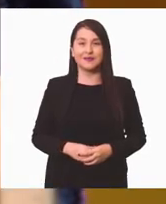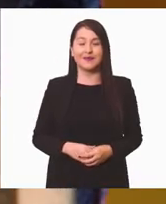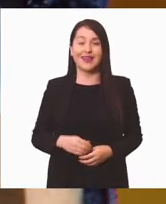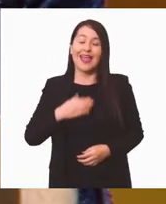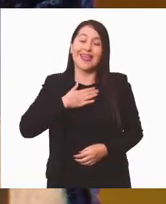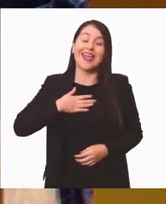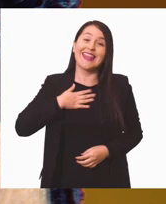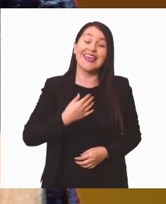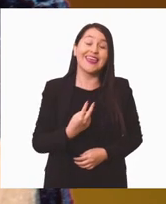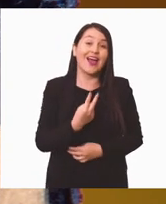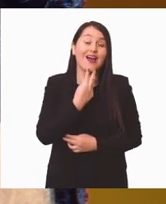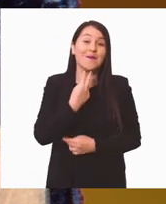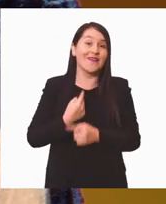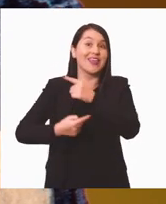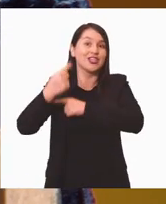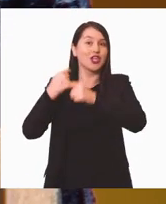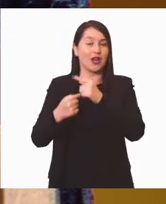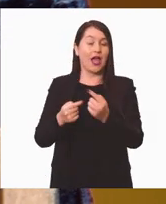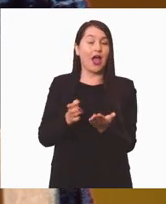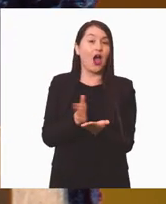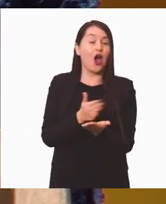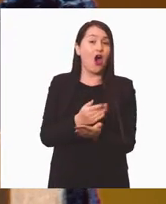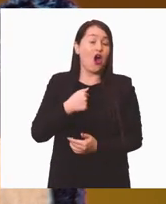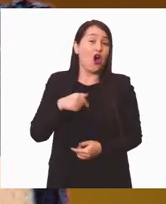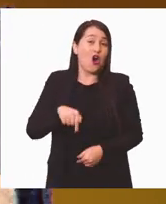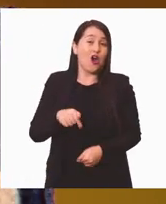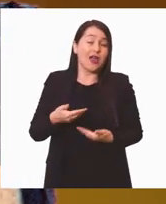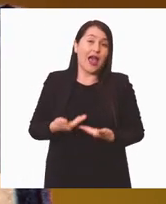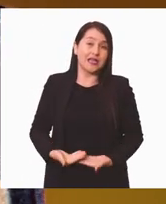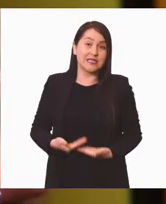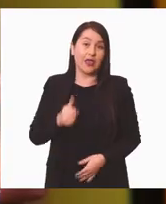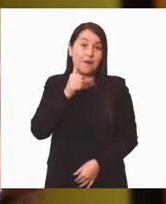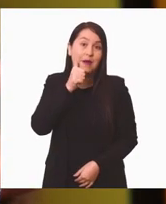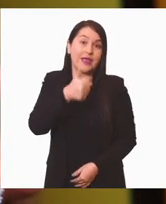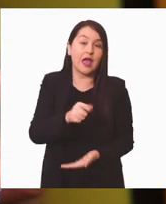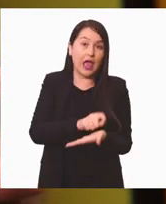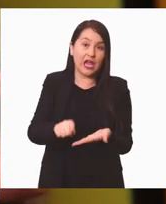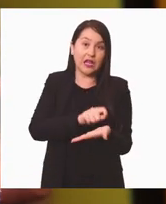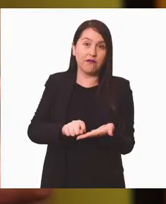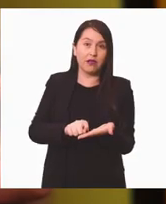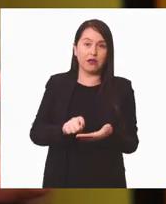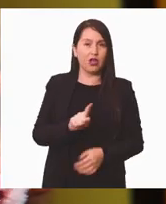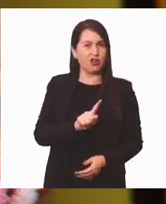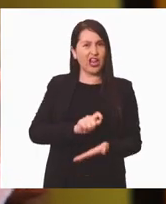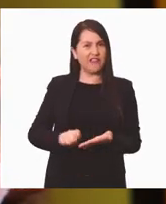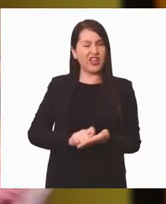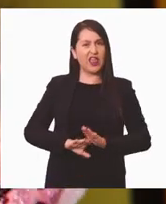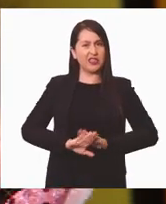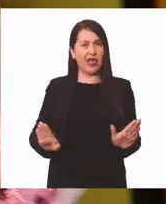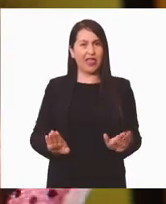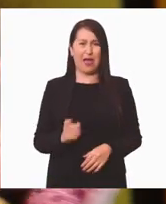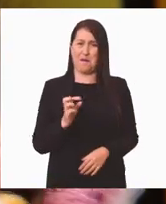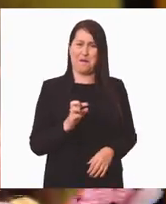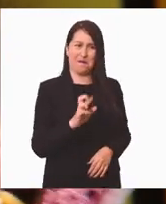Querido diario, bitácora, hoy estoy muy cansada, pero mañana escribiré. No escribiste nada. Es el peor diario